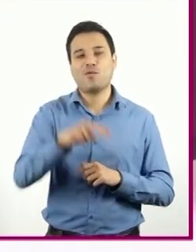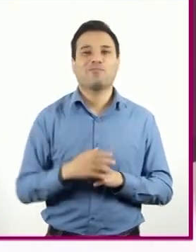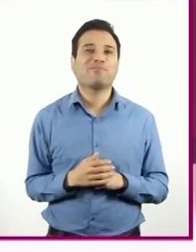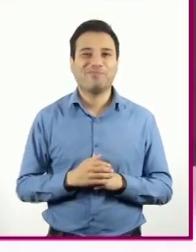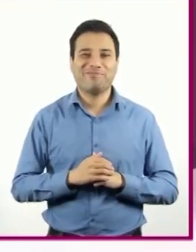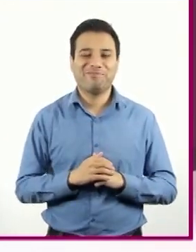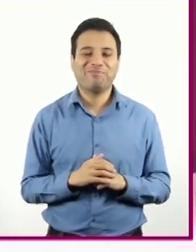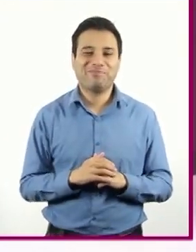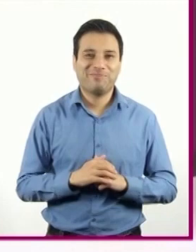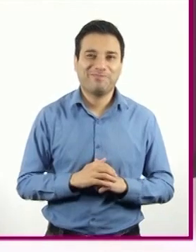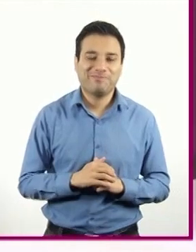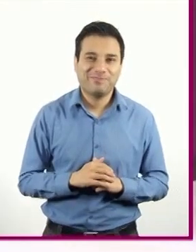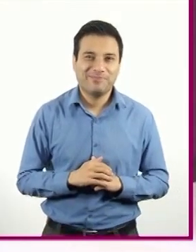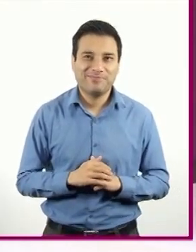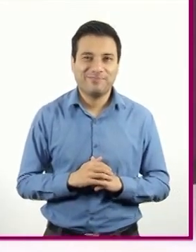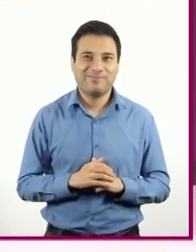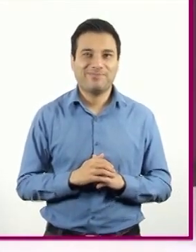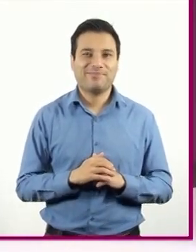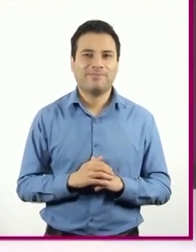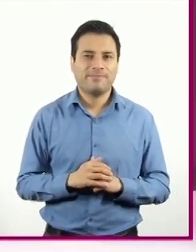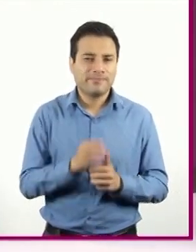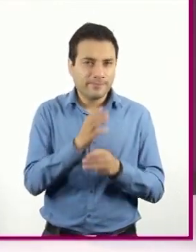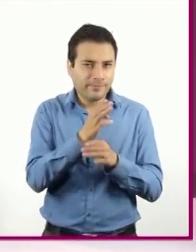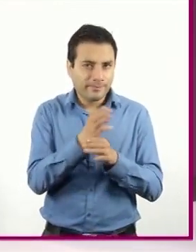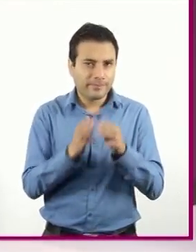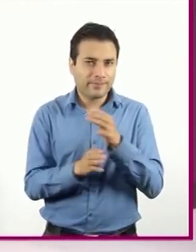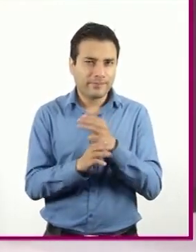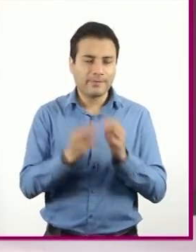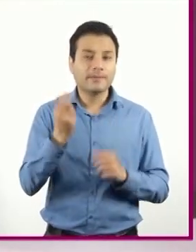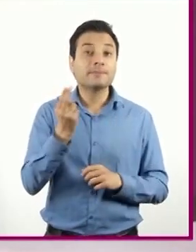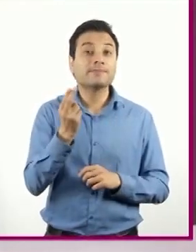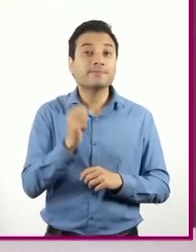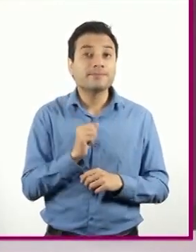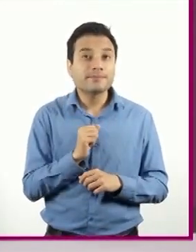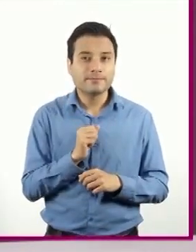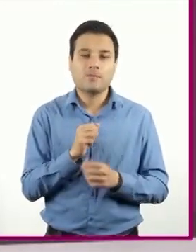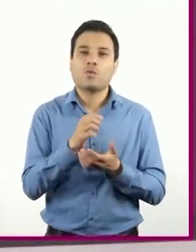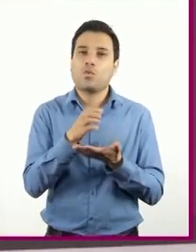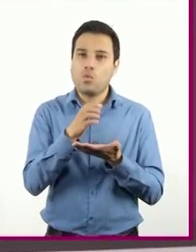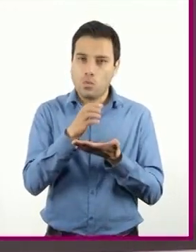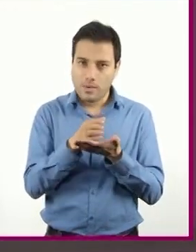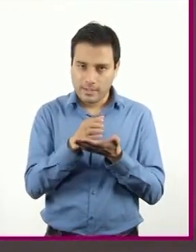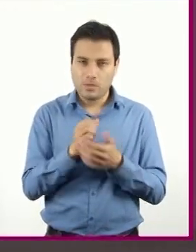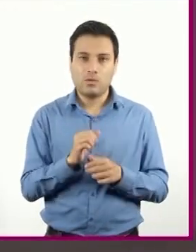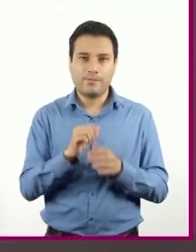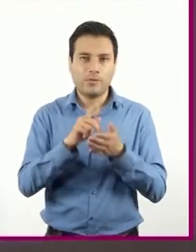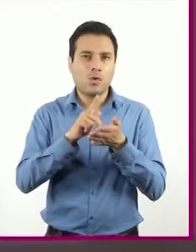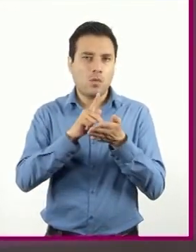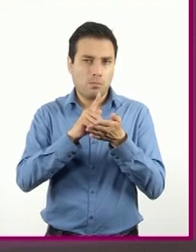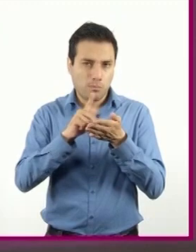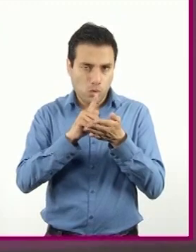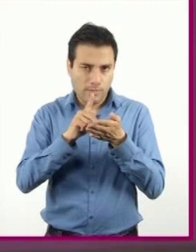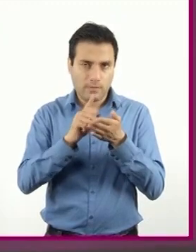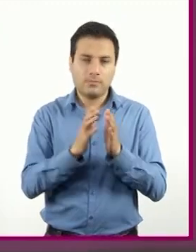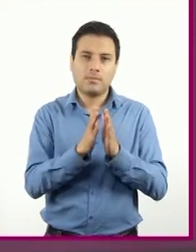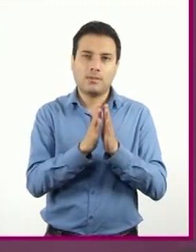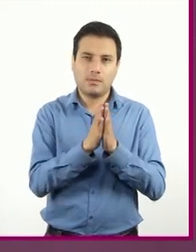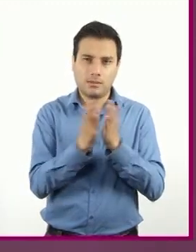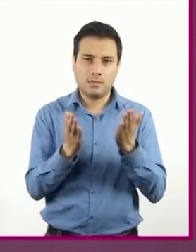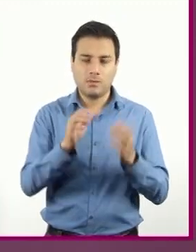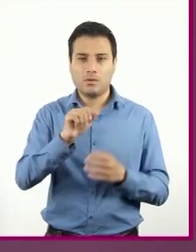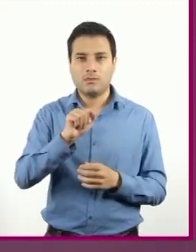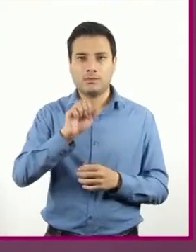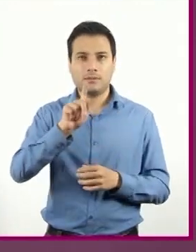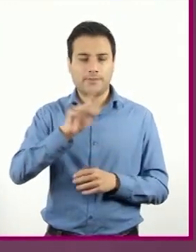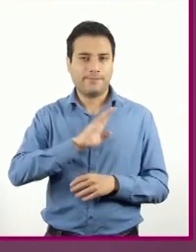el verbo. ¿Qué material ocuparán? Su cuaderno, un bolígrafo y su libro de texto.